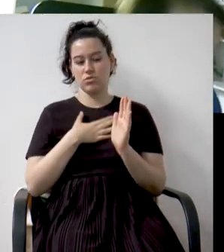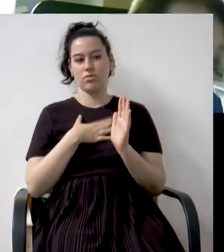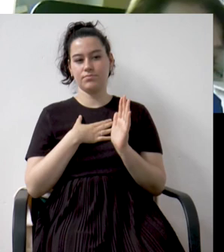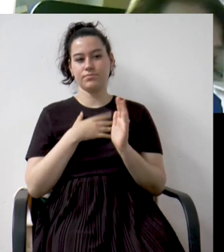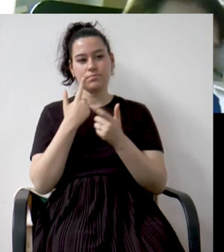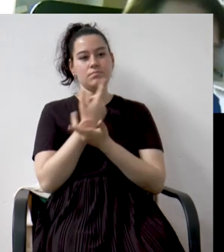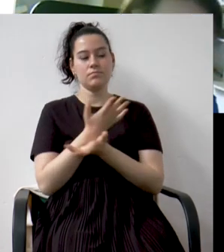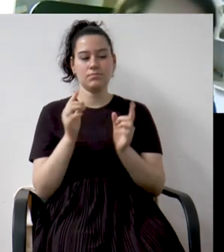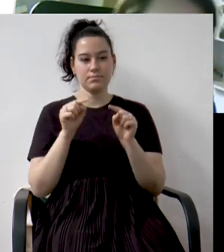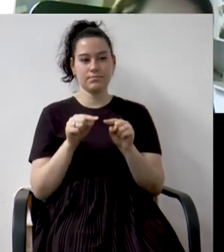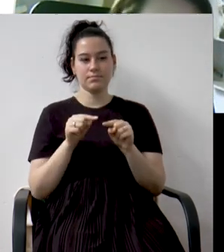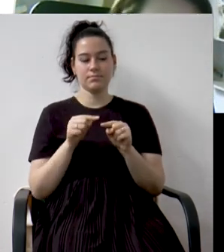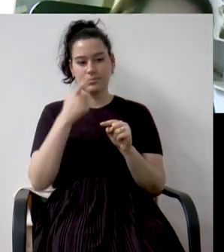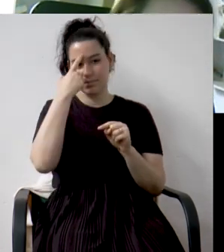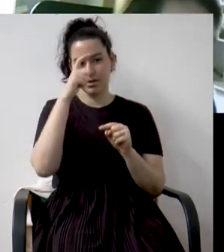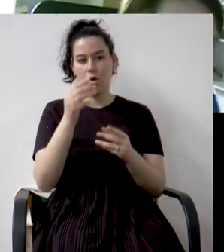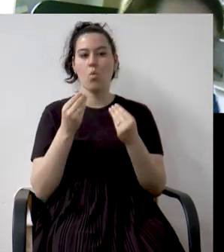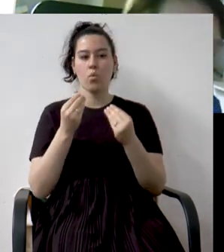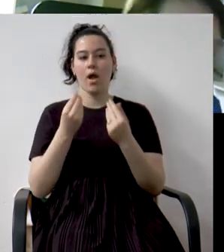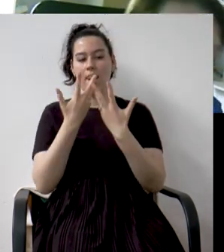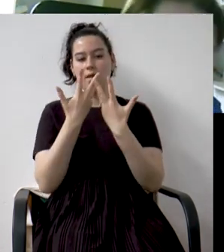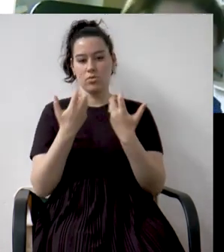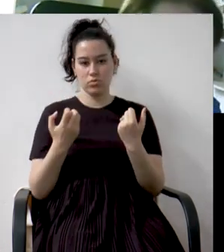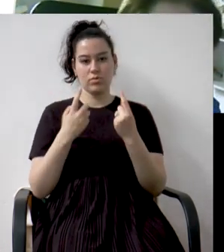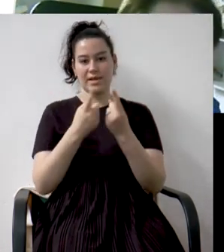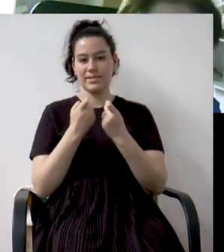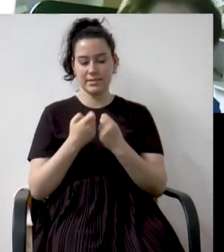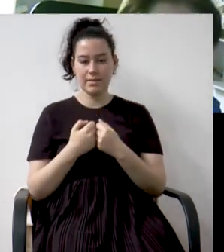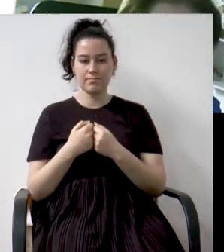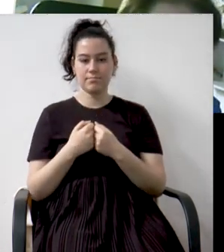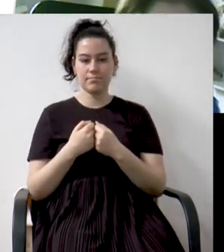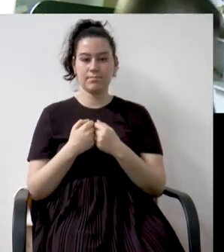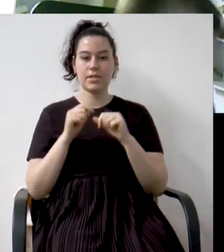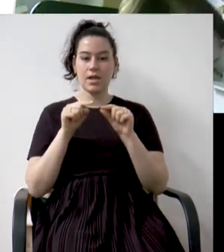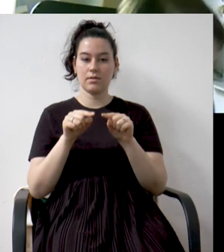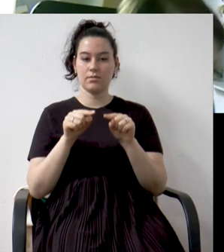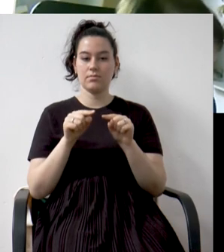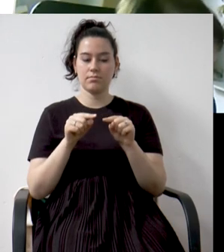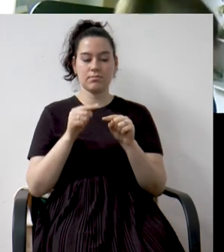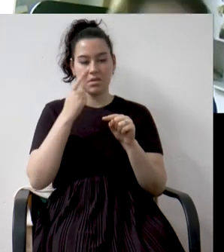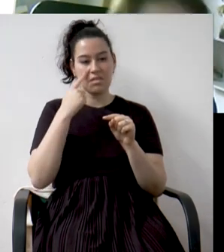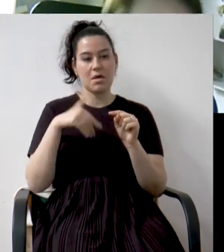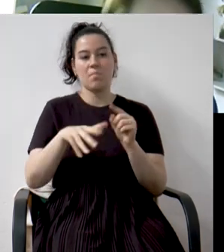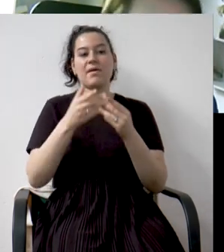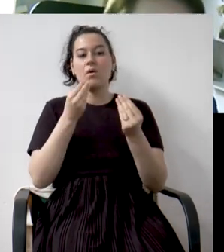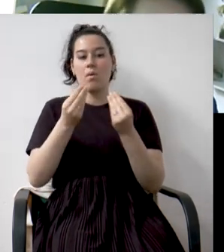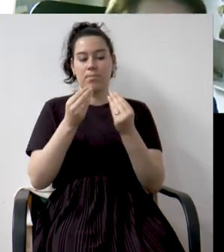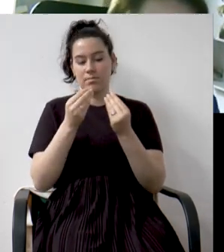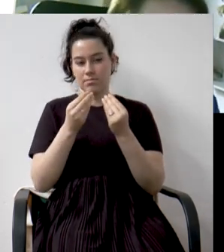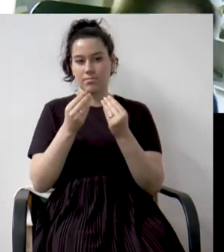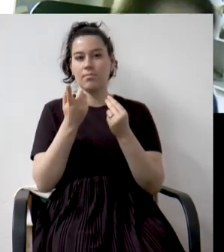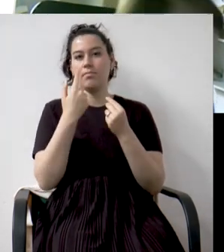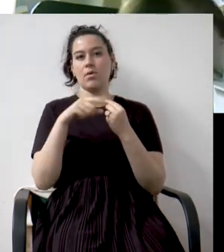dibujo donde va a dar una idea de cuál es la estructura que precisan. Y en base a eso, bueno, después ven a qué se adscriben.